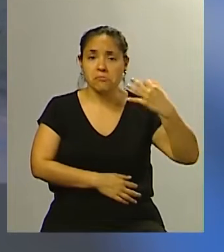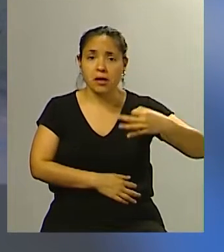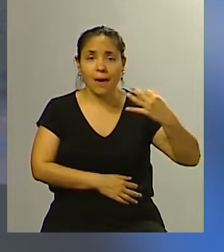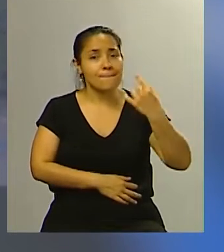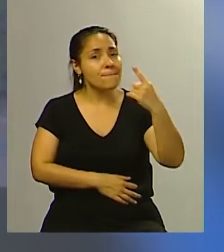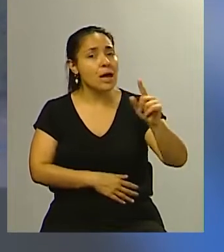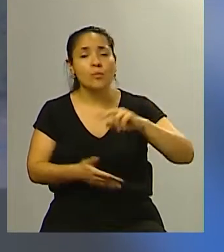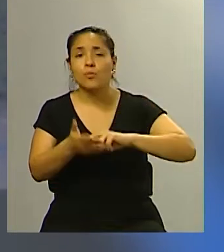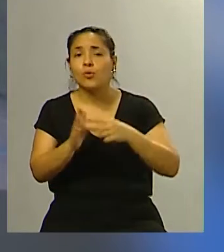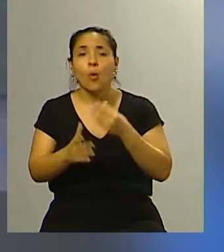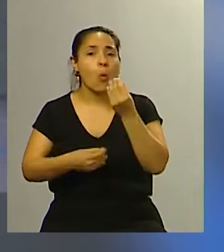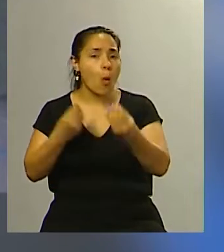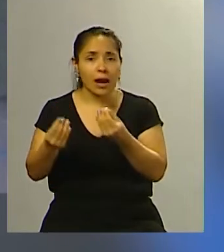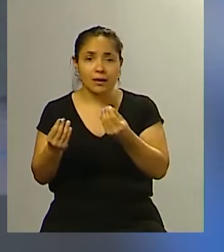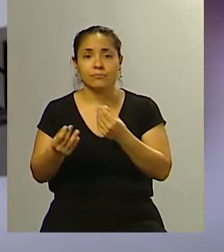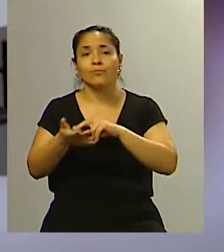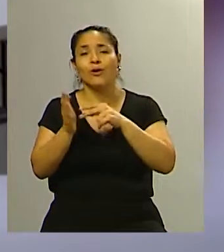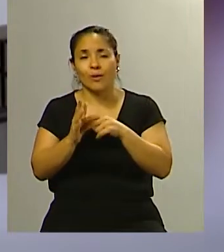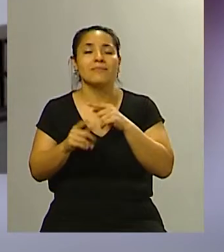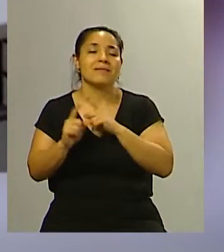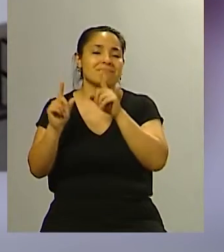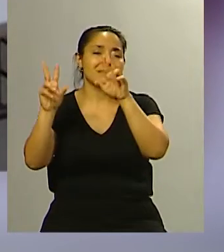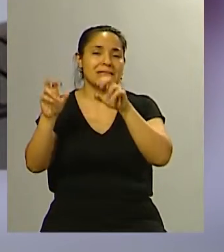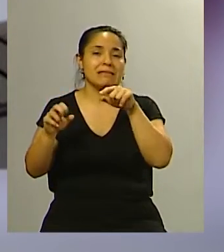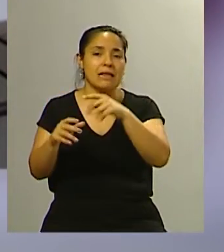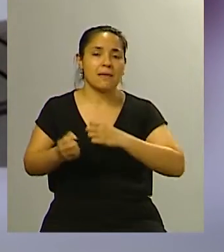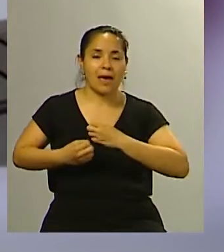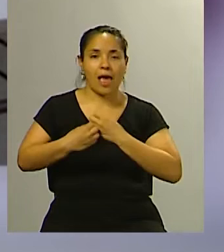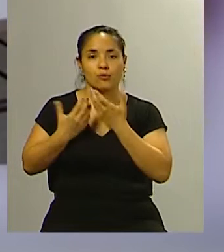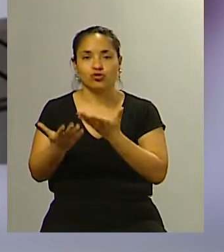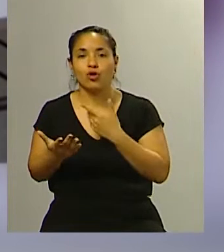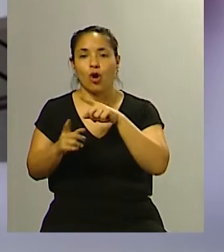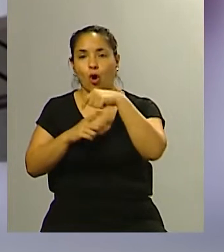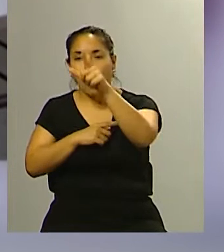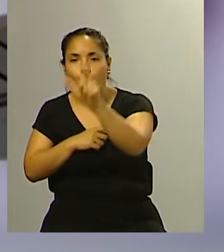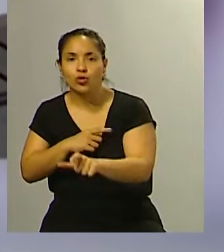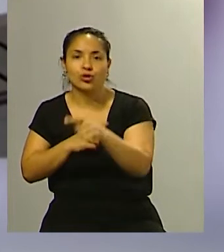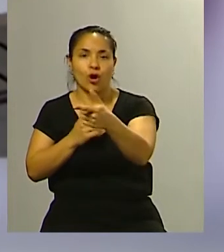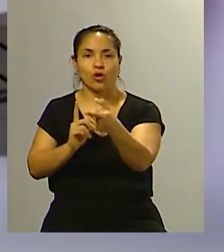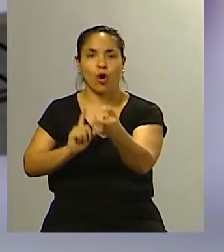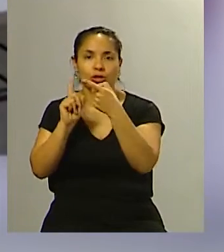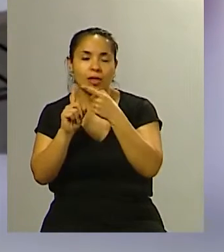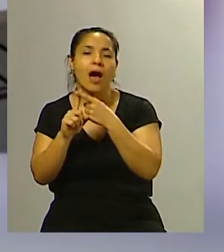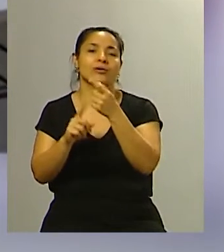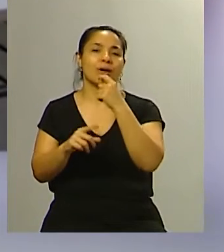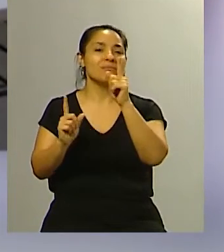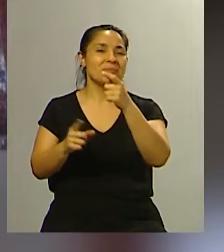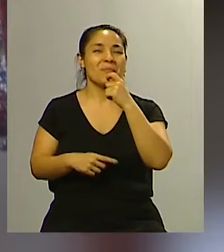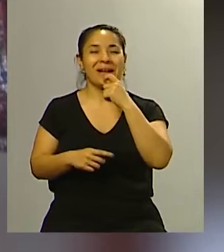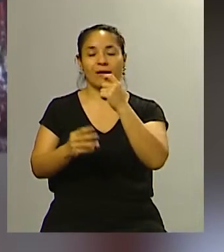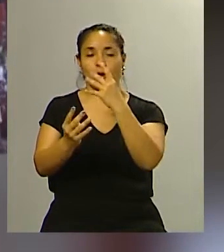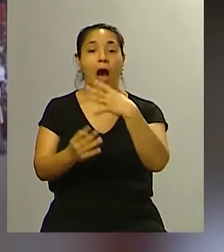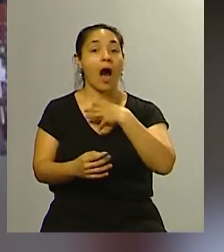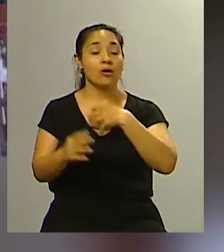están como con dificultades en esto de poder interactuar con el otro, de exponer, de las famosas conferencias,